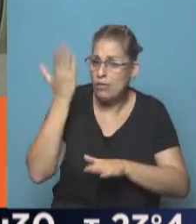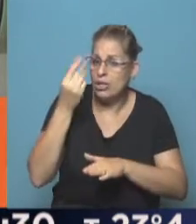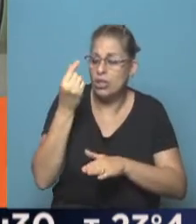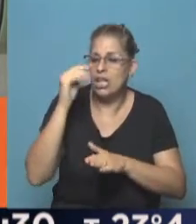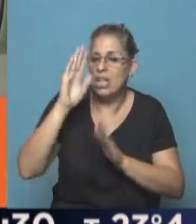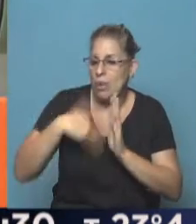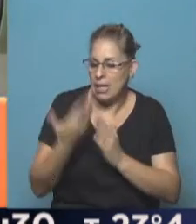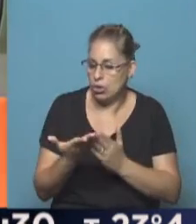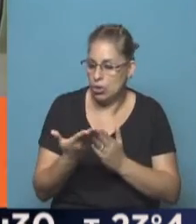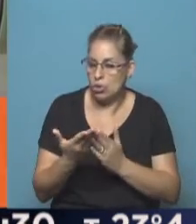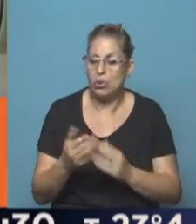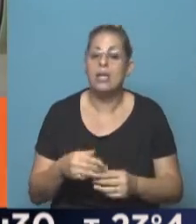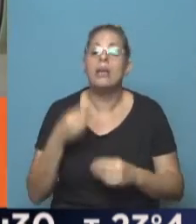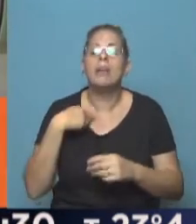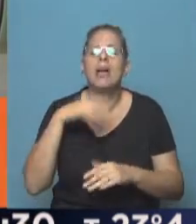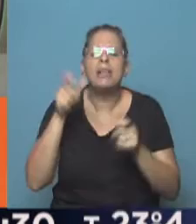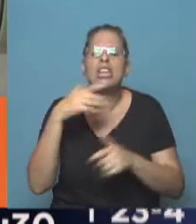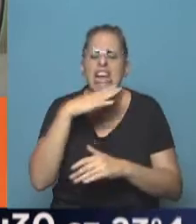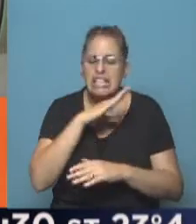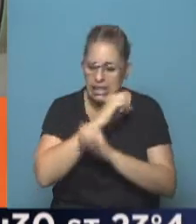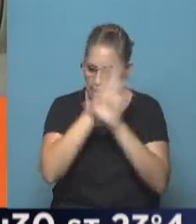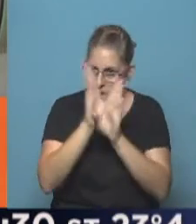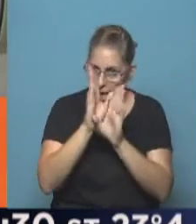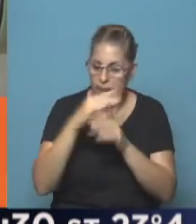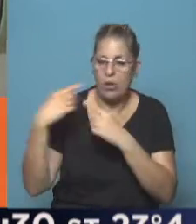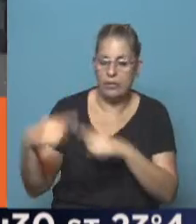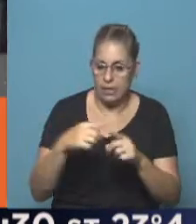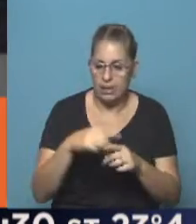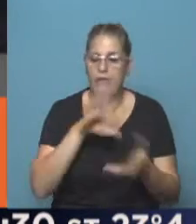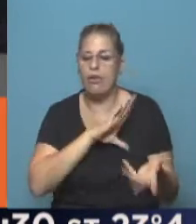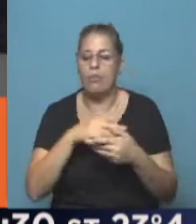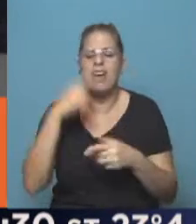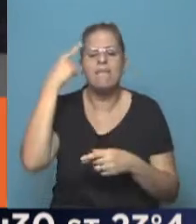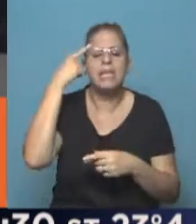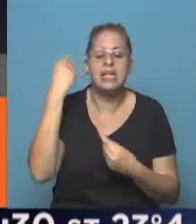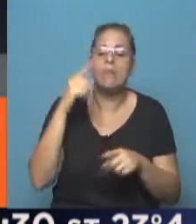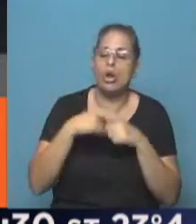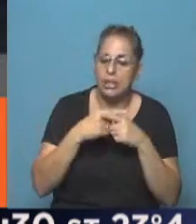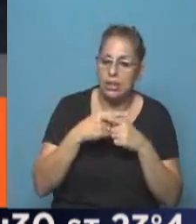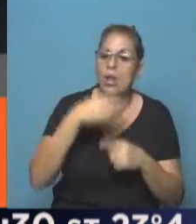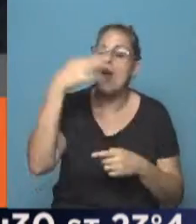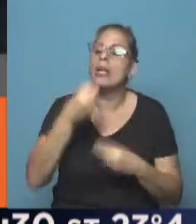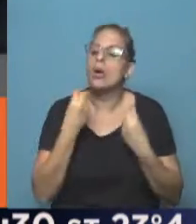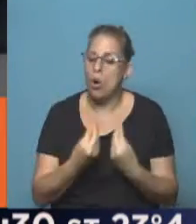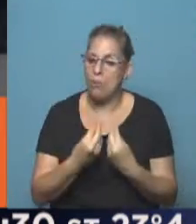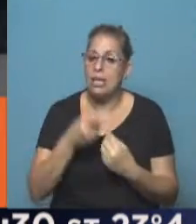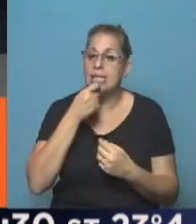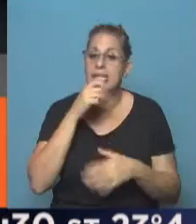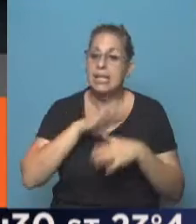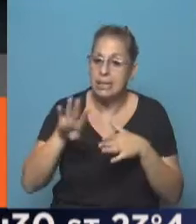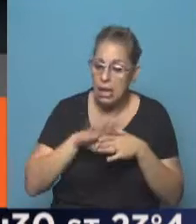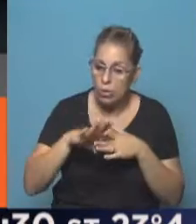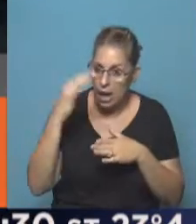deuda. Pero para que le quede claro a la gente, porque a veces, como hay mucha interpretación política de todos lados, lo cierto es, si la deuda